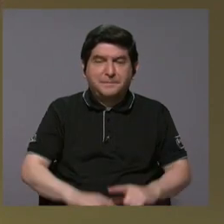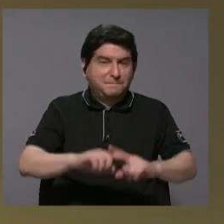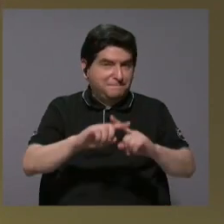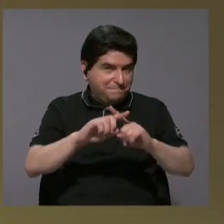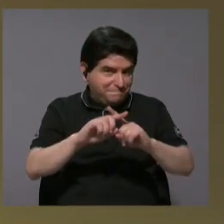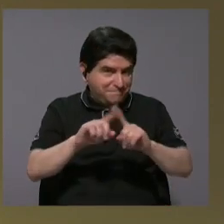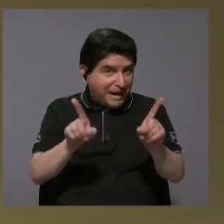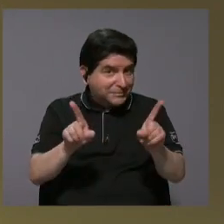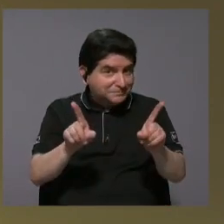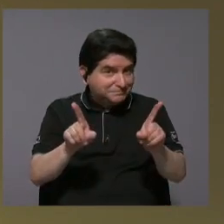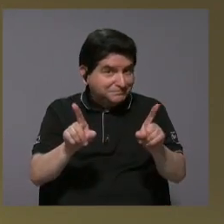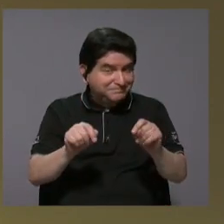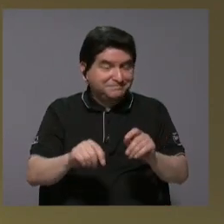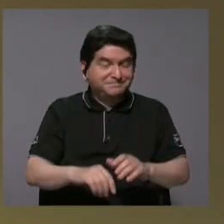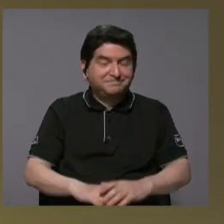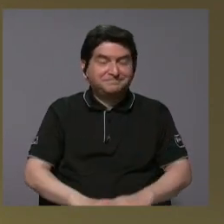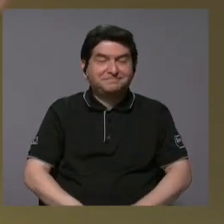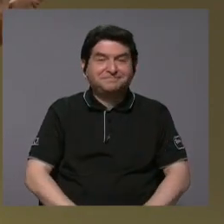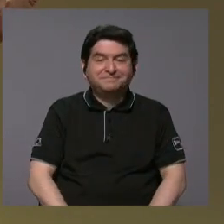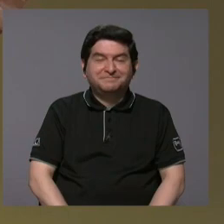Resulta que